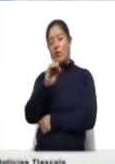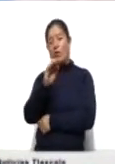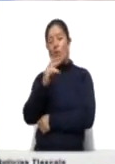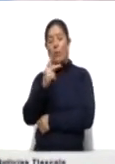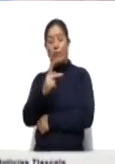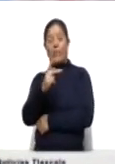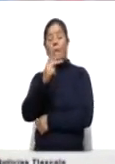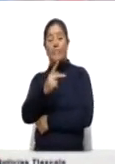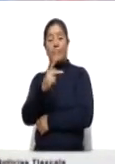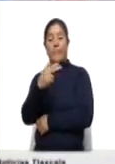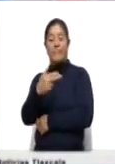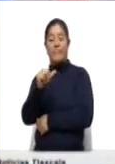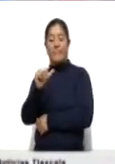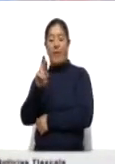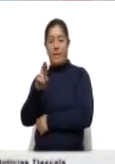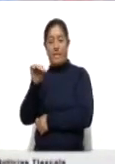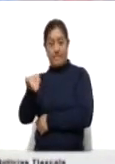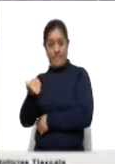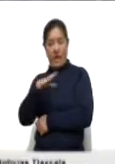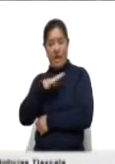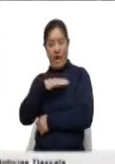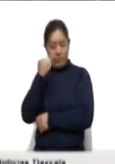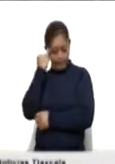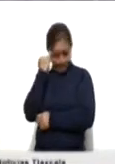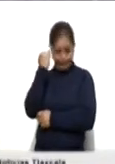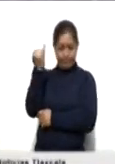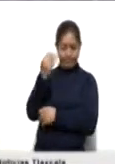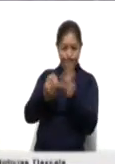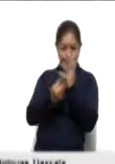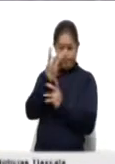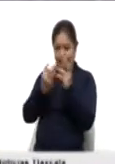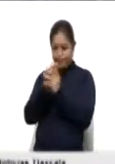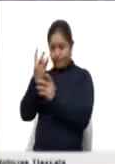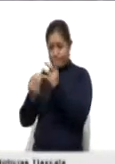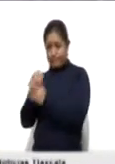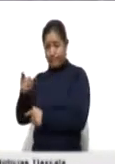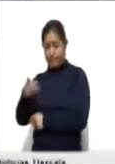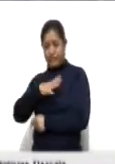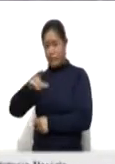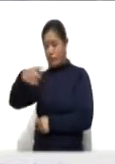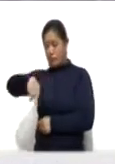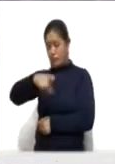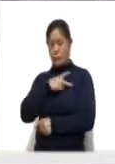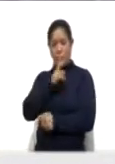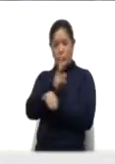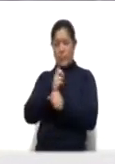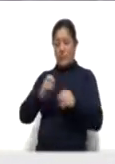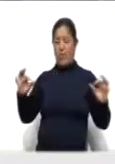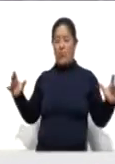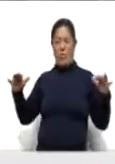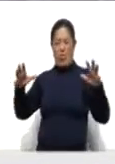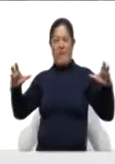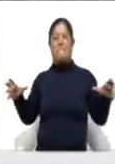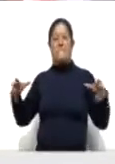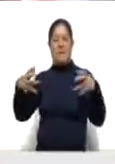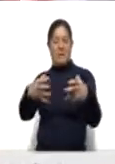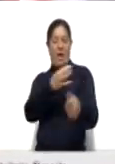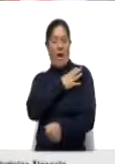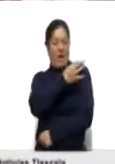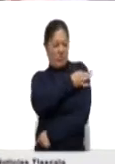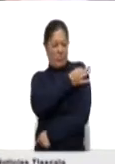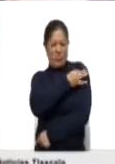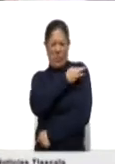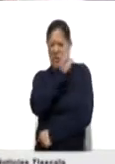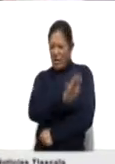Perú desarrolló el fin de semana su cuarta maratón de vacunación, Vacunatón, que se convirtió en la primera jornada de inmunización masiva que tuvo como